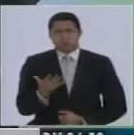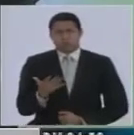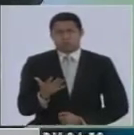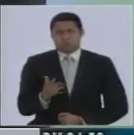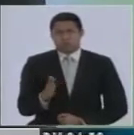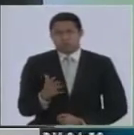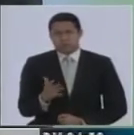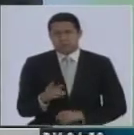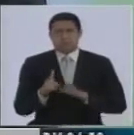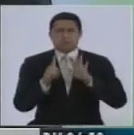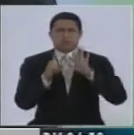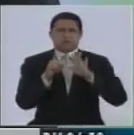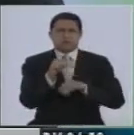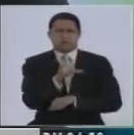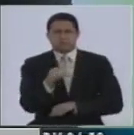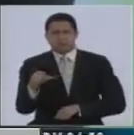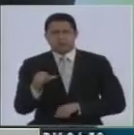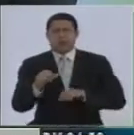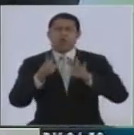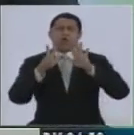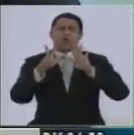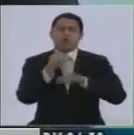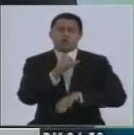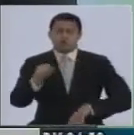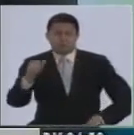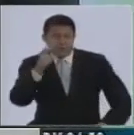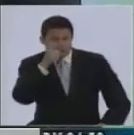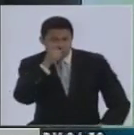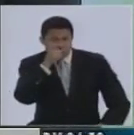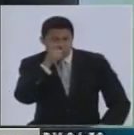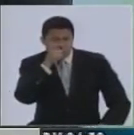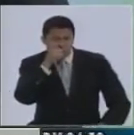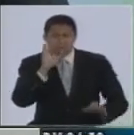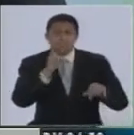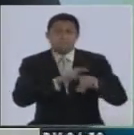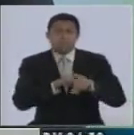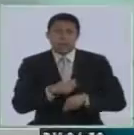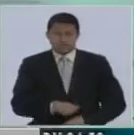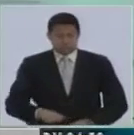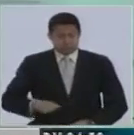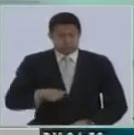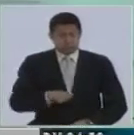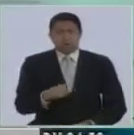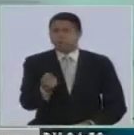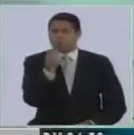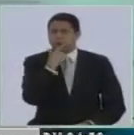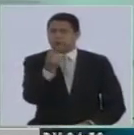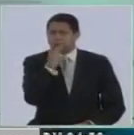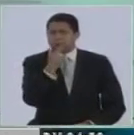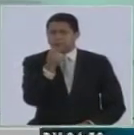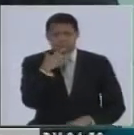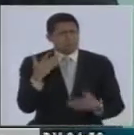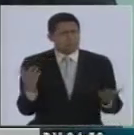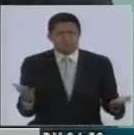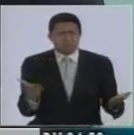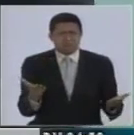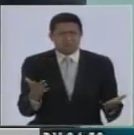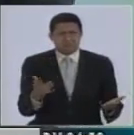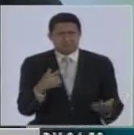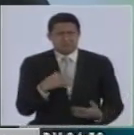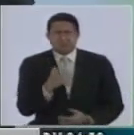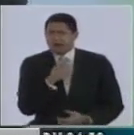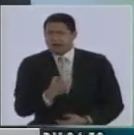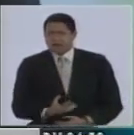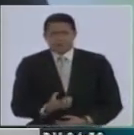puede durar seis semanas ocho semanas bajo la supervisión de un gastroenterólogo porque sigue usted tomando lo mejor a lo mejor ni siquiera la acidez tenía y